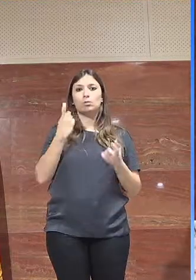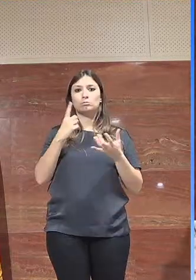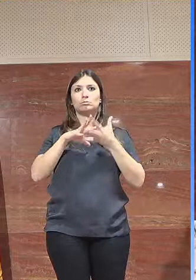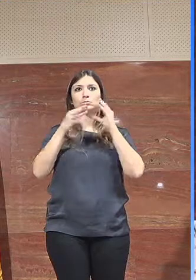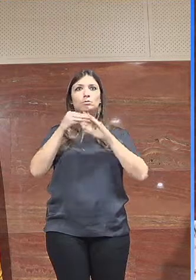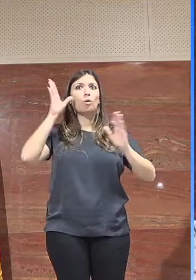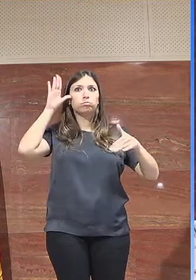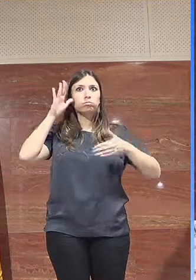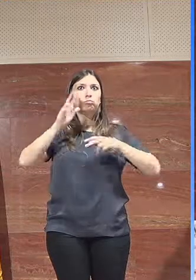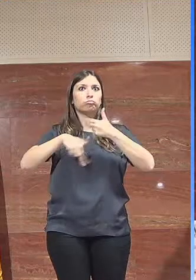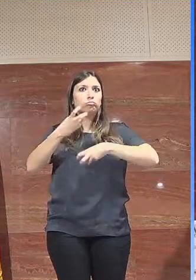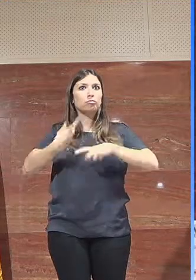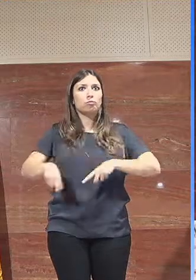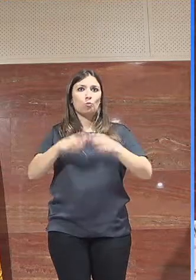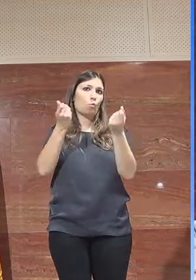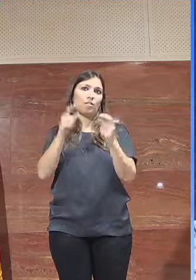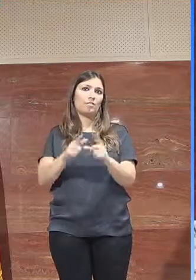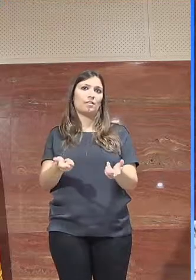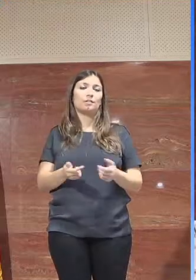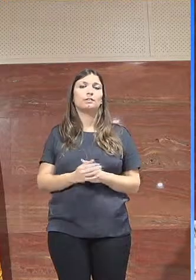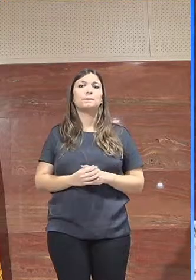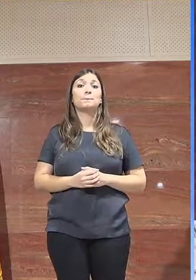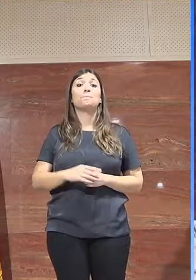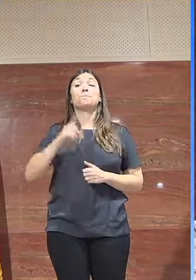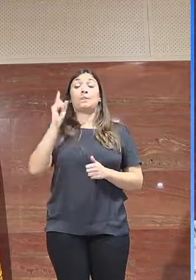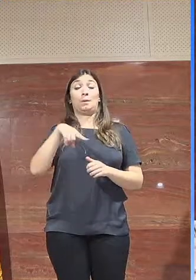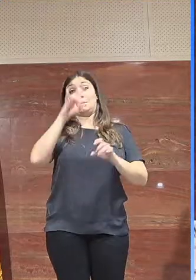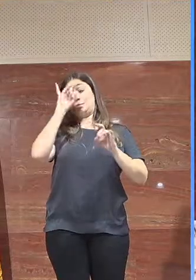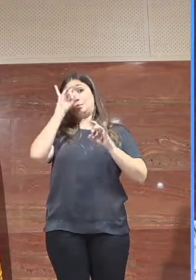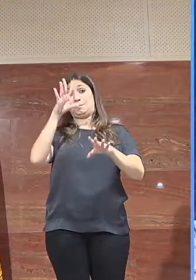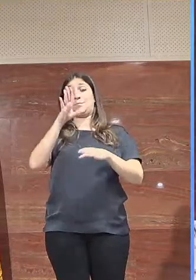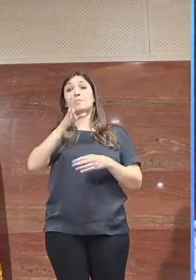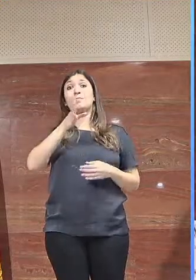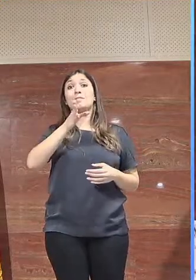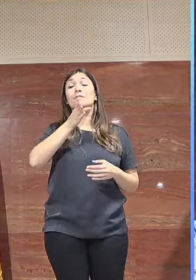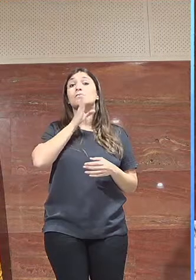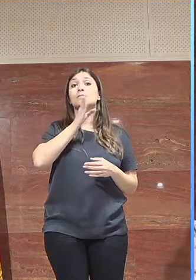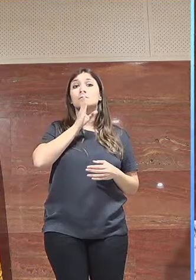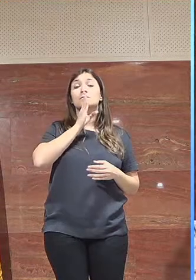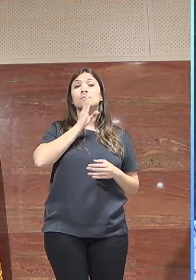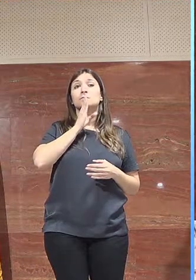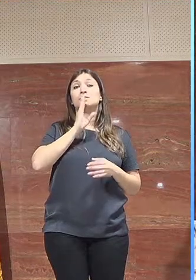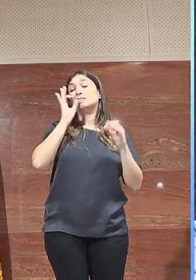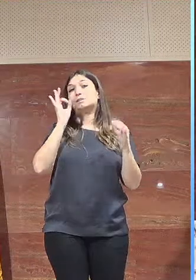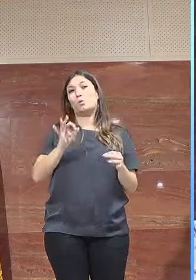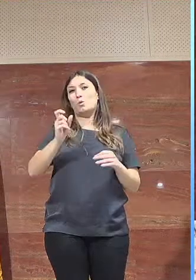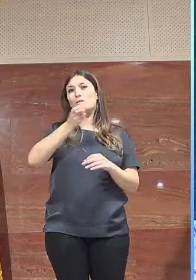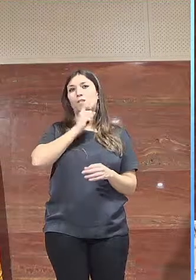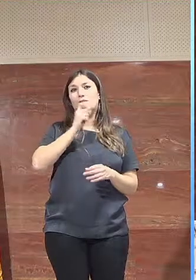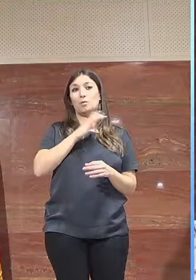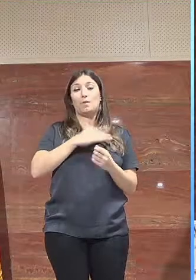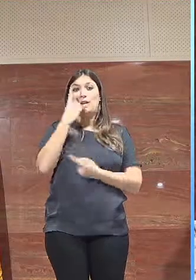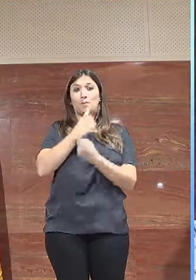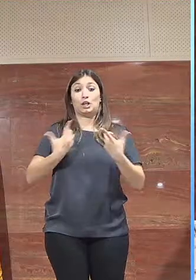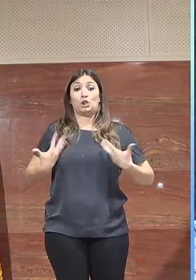ejecutar pues, grandes obras. Bueno, también nos sorprende y dentro de supongo que lo complicado que puede resultar a veces